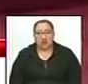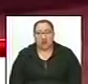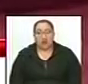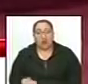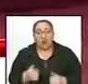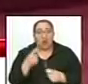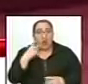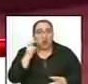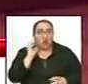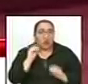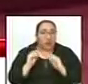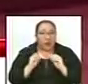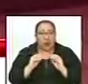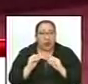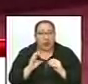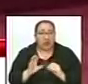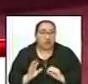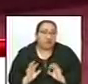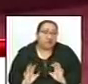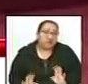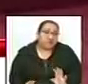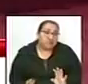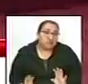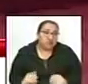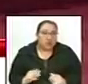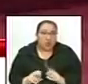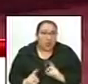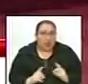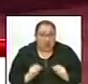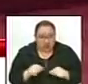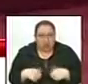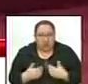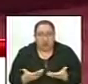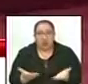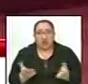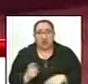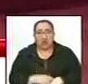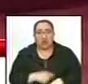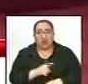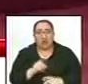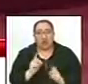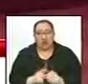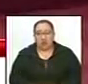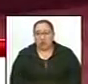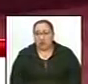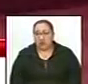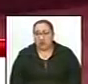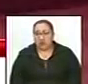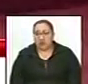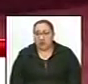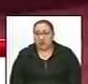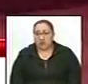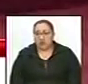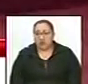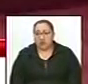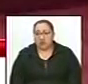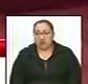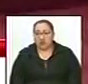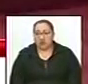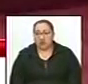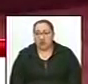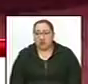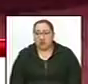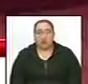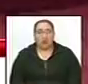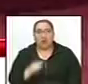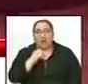ahí, y nadie se está negando a que no se debate el informe, se le puede dar tiempo para cada uno para el debate del informe, no para violar el